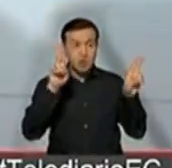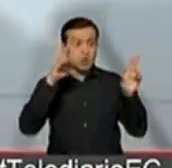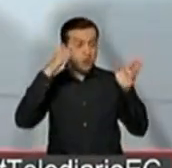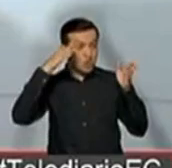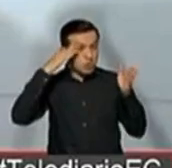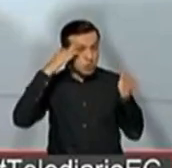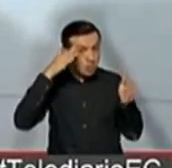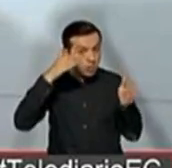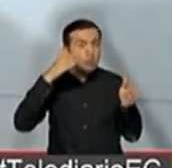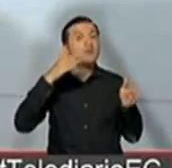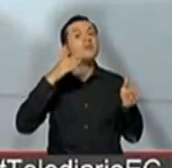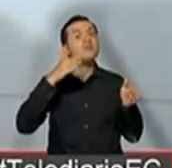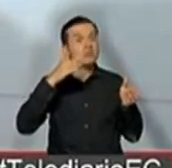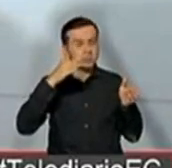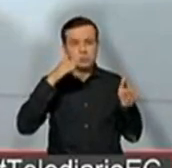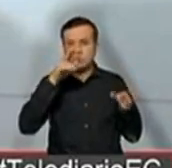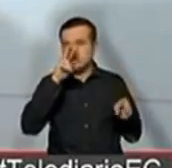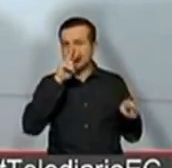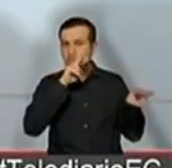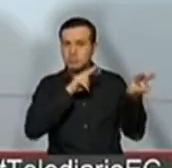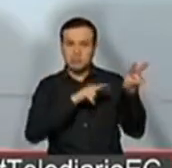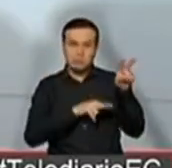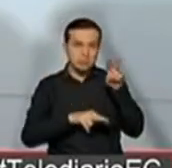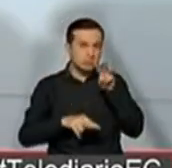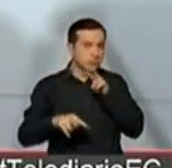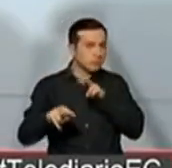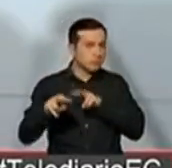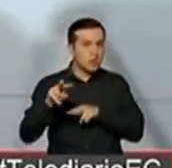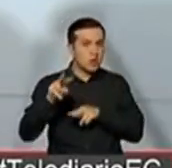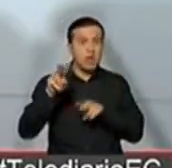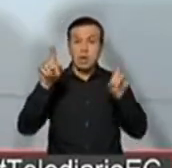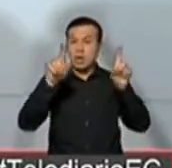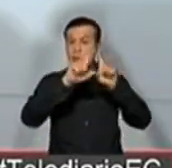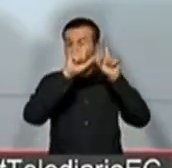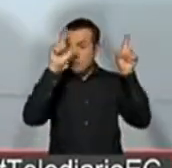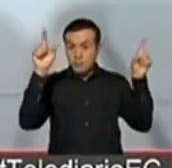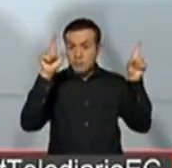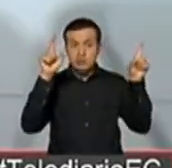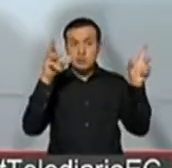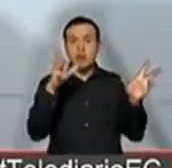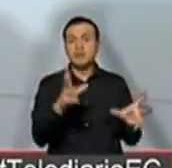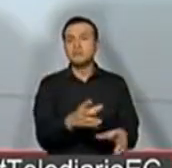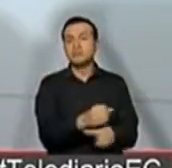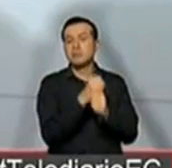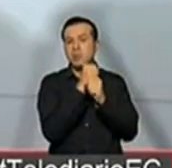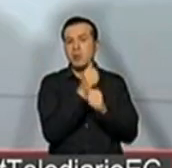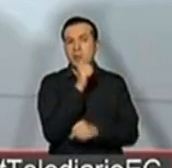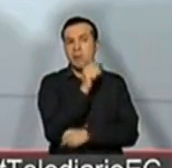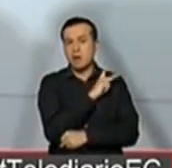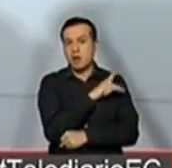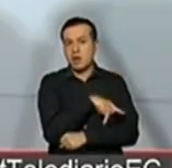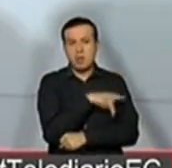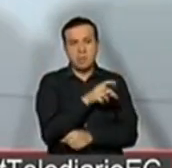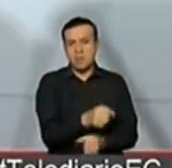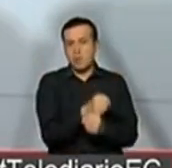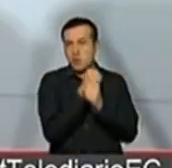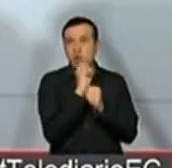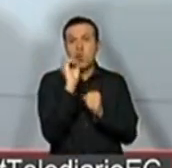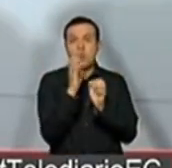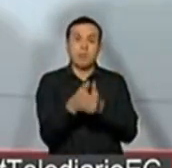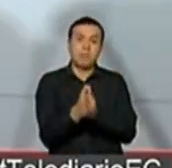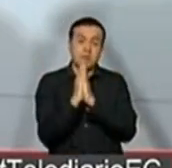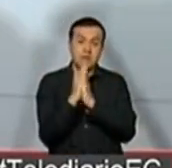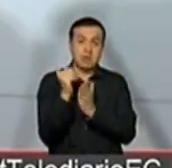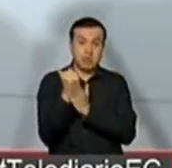interviniendo, que se ponga, se contrate una compañía de seguridad privada, o que se pida ayuda a